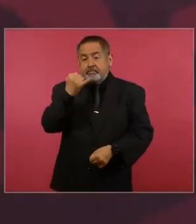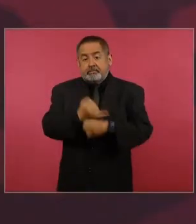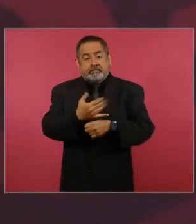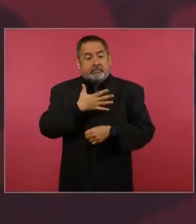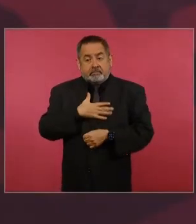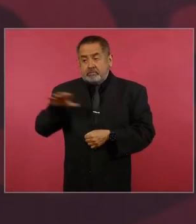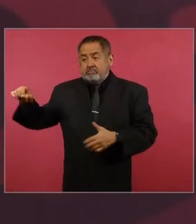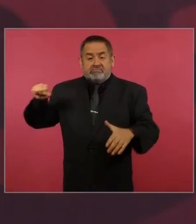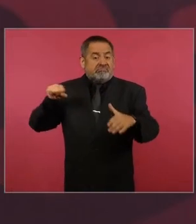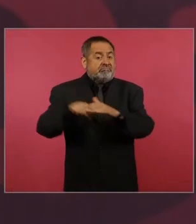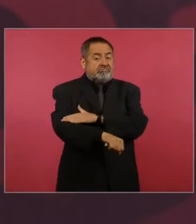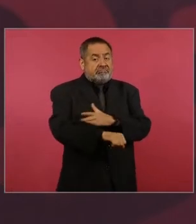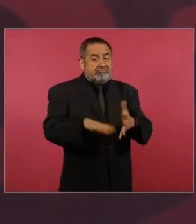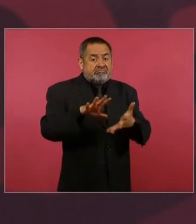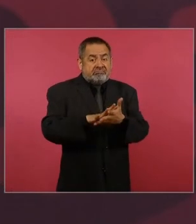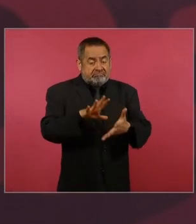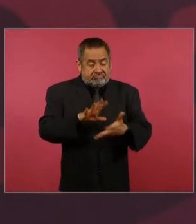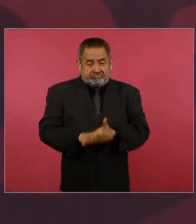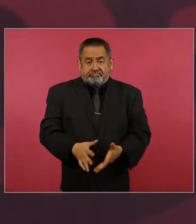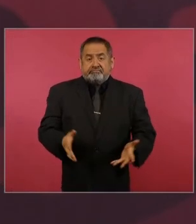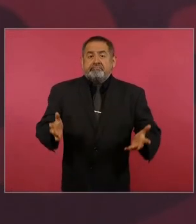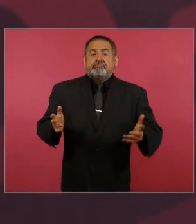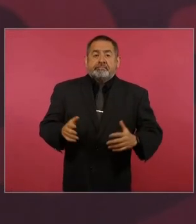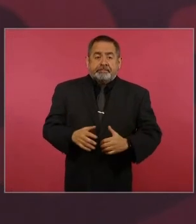en la cárcel.